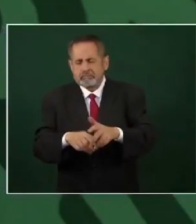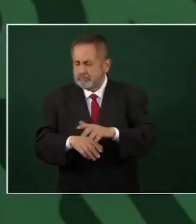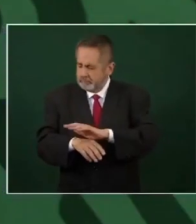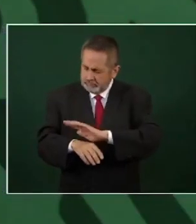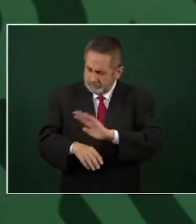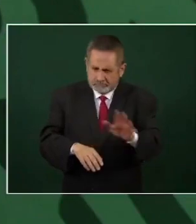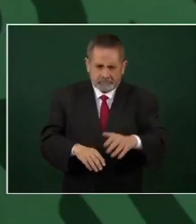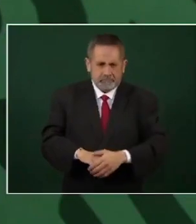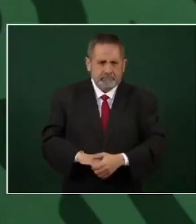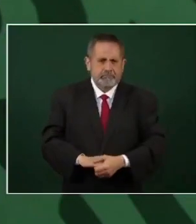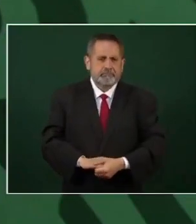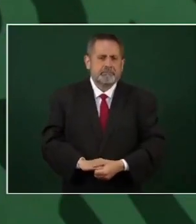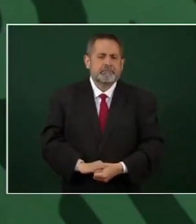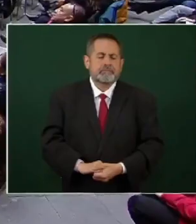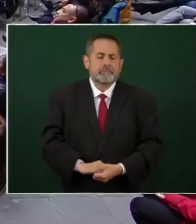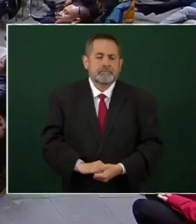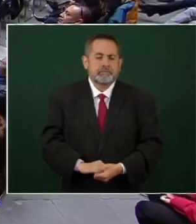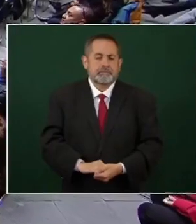siguen.